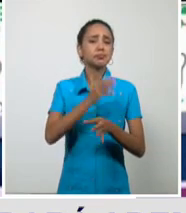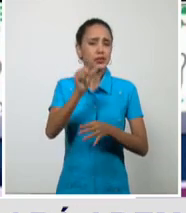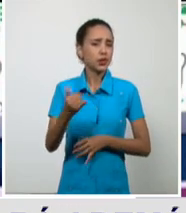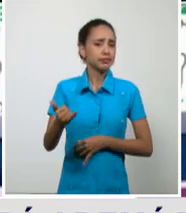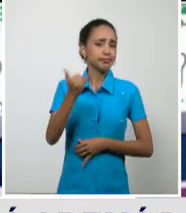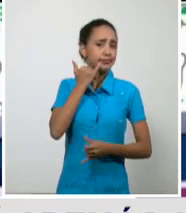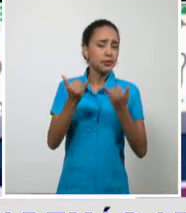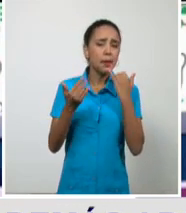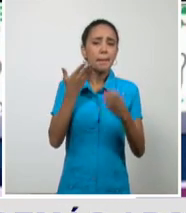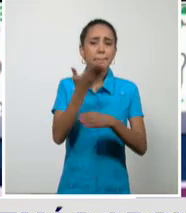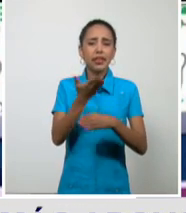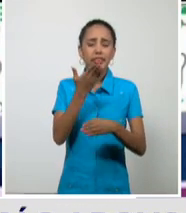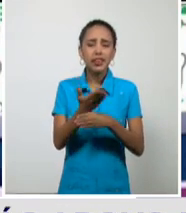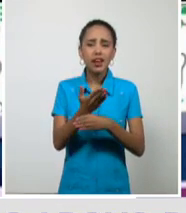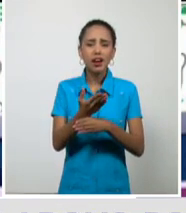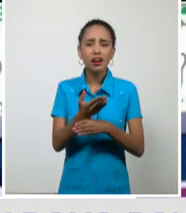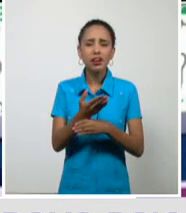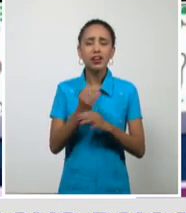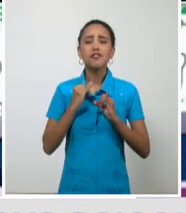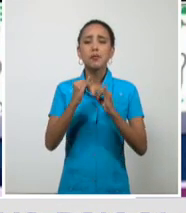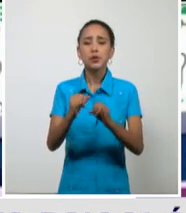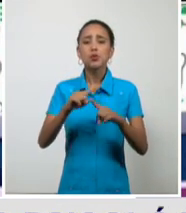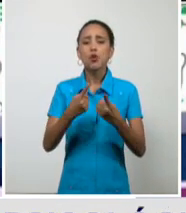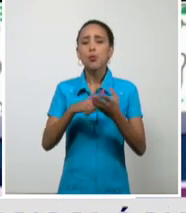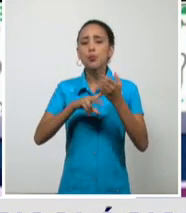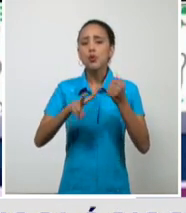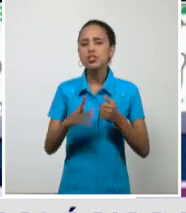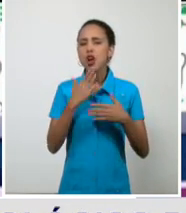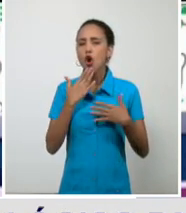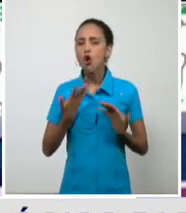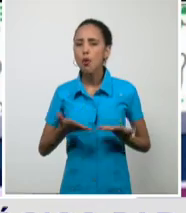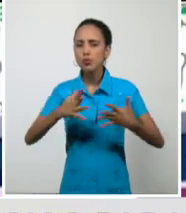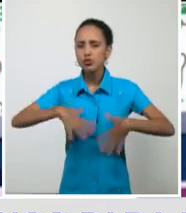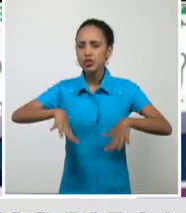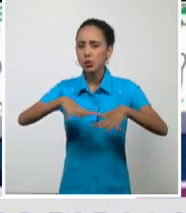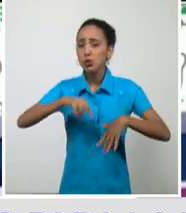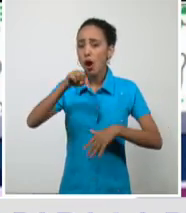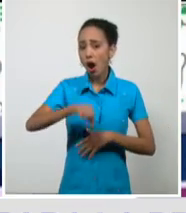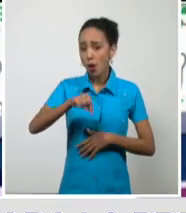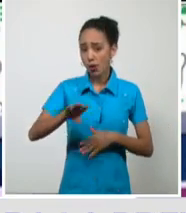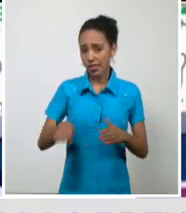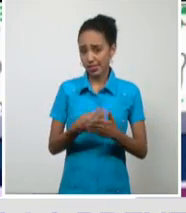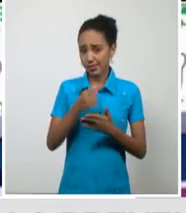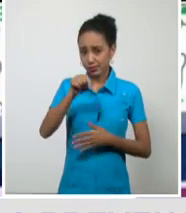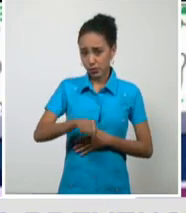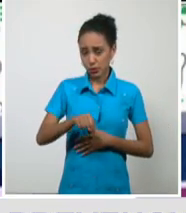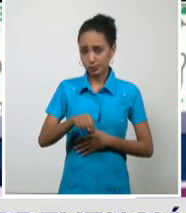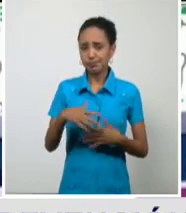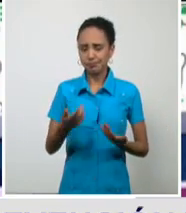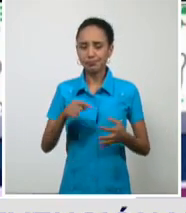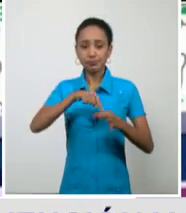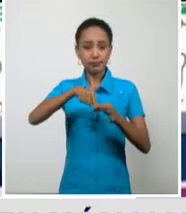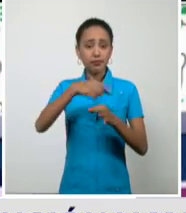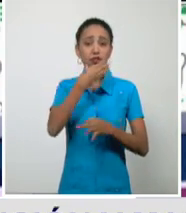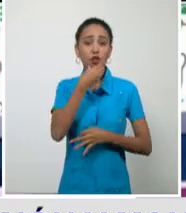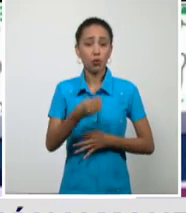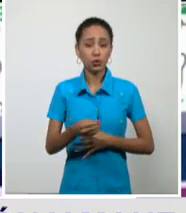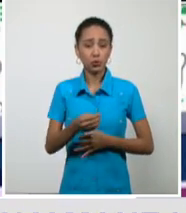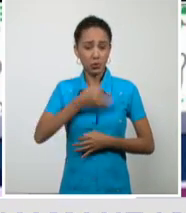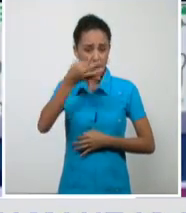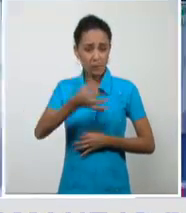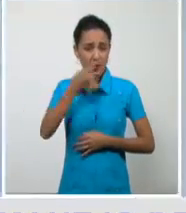tasa de incidencia por provincia. ¿Cómo se comporta esto en esta jornada? Bueno, la Isla de la Juventud, y lo veíamos en el